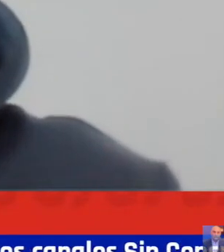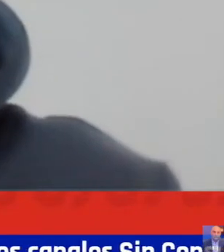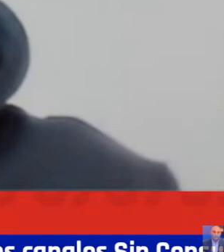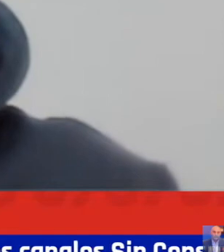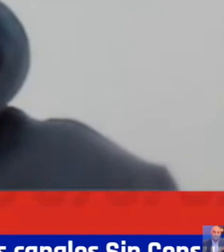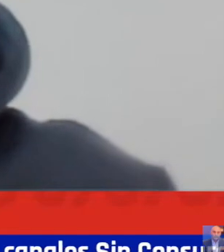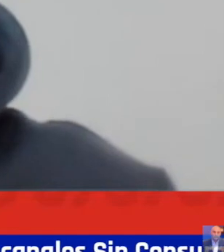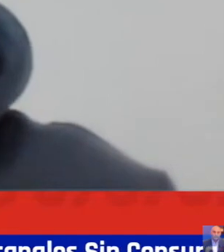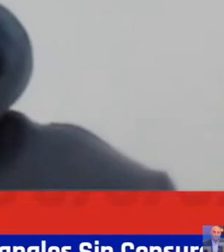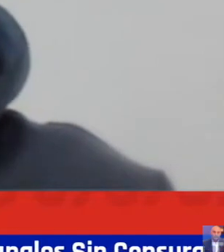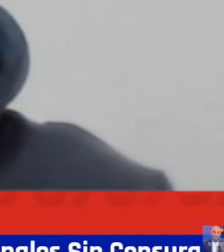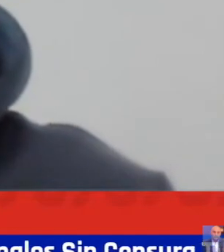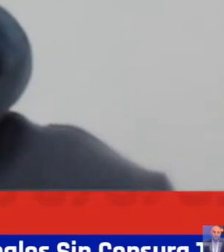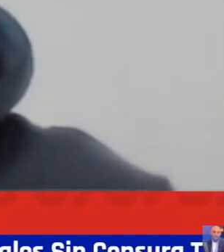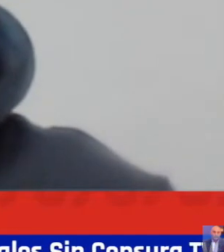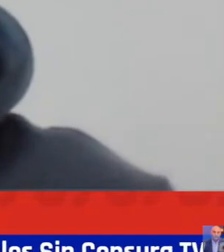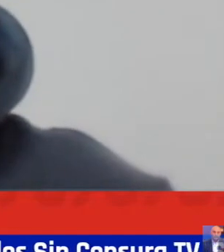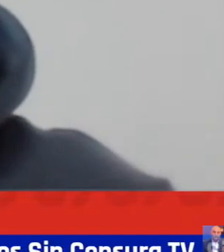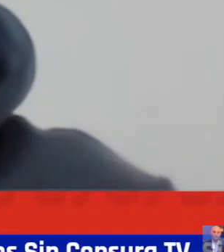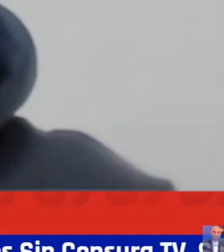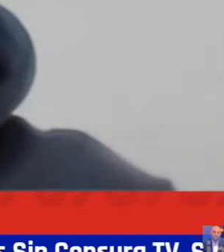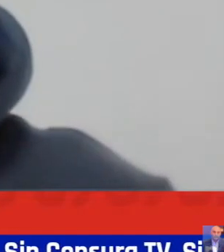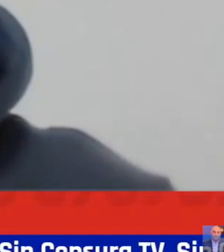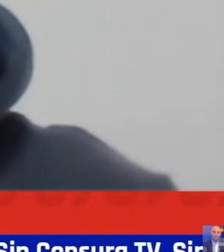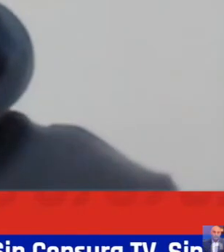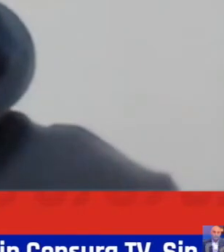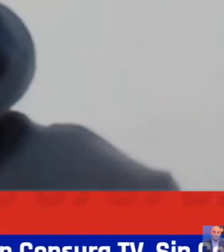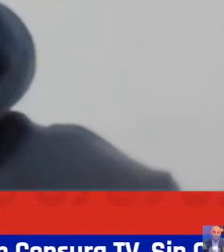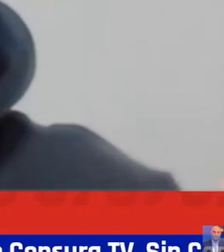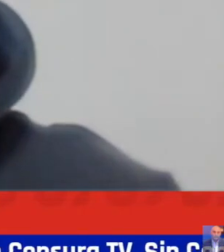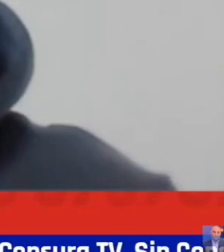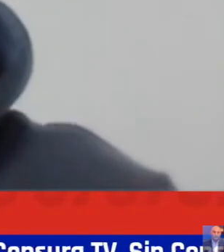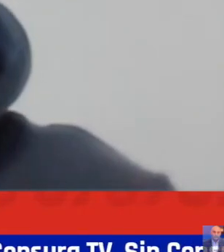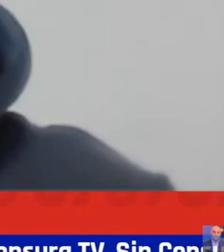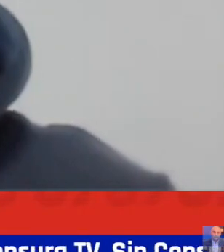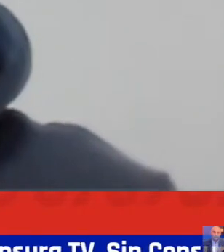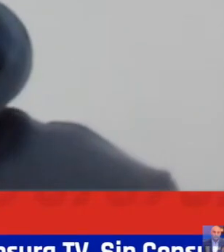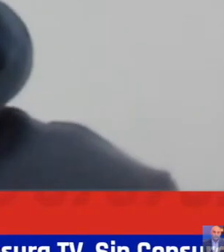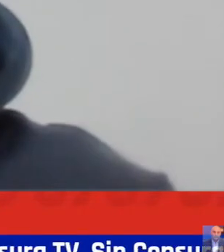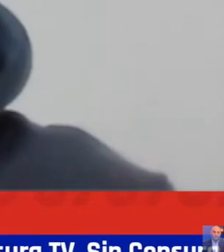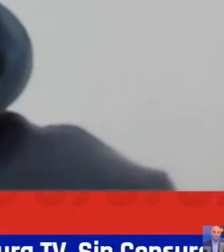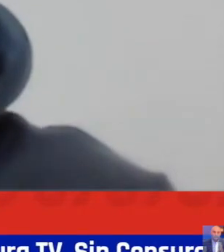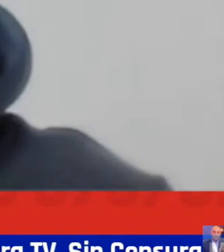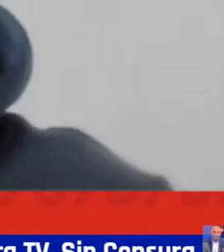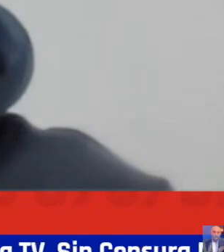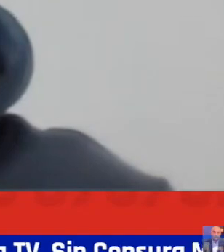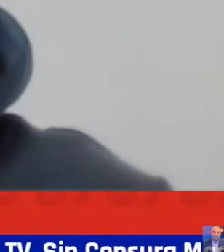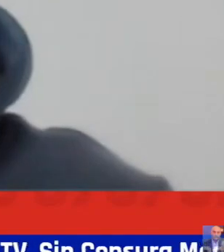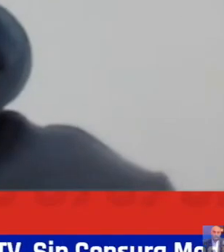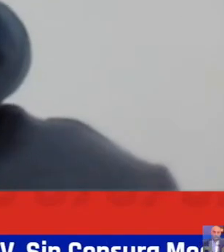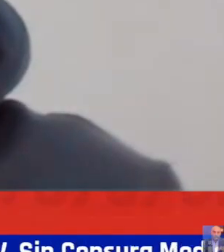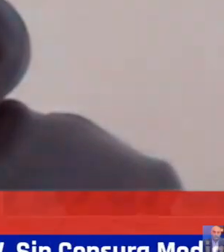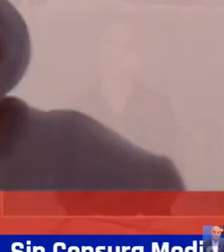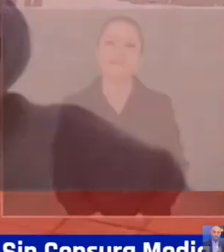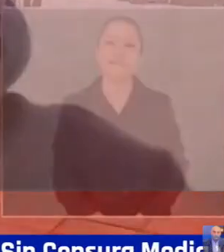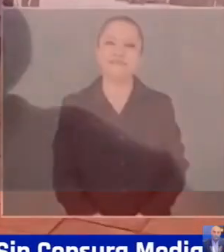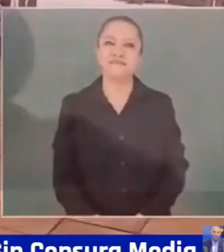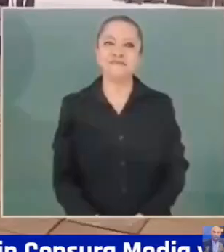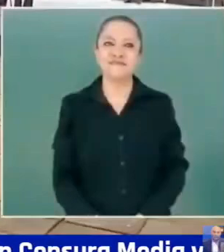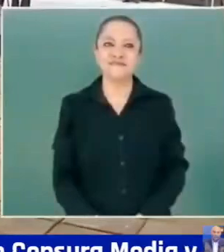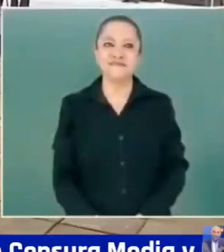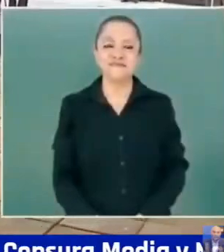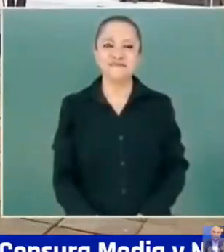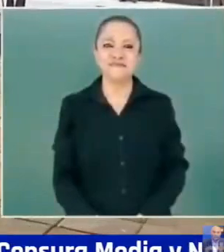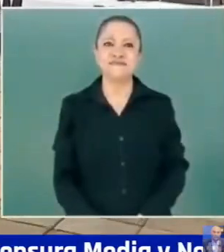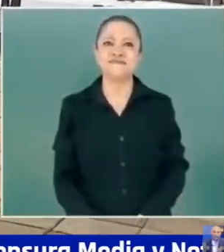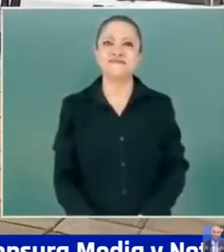parte de esos grupos de interés, de esas élites, y que están robando, pero bueno, le están